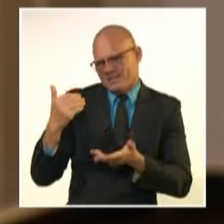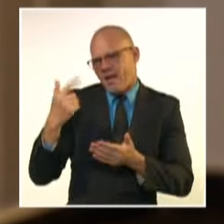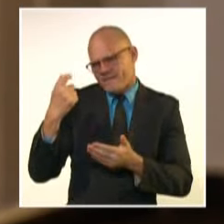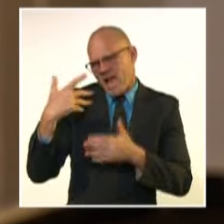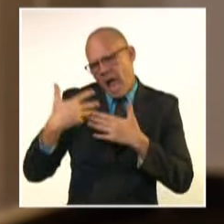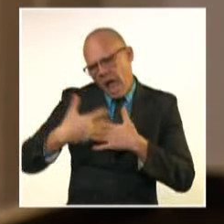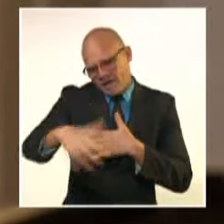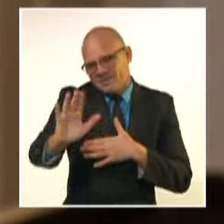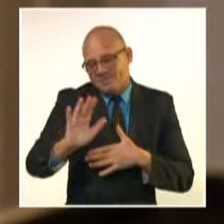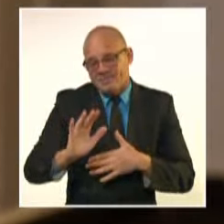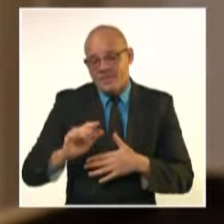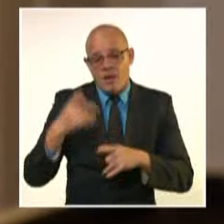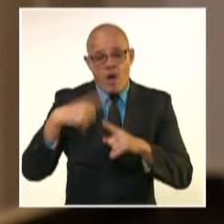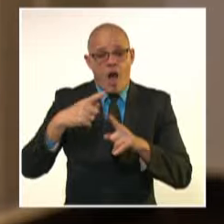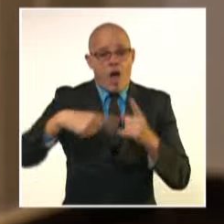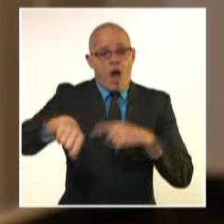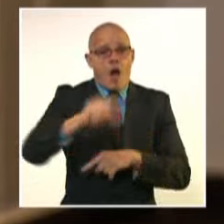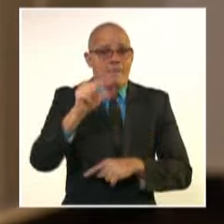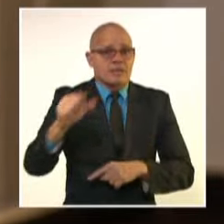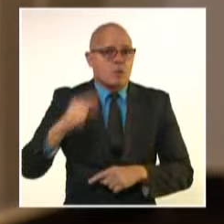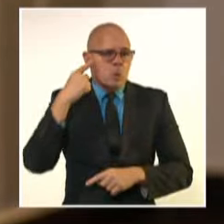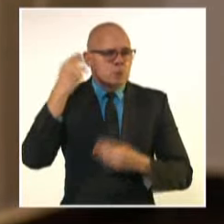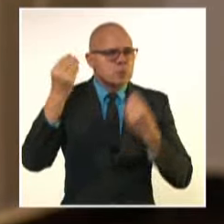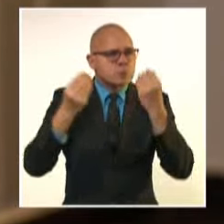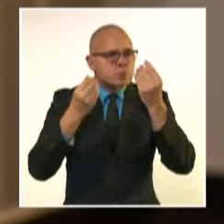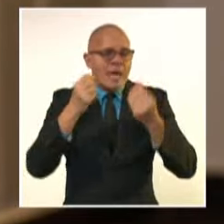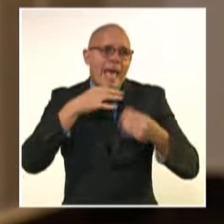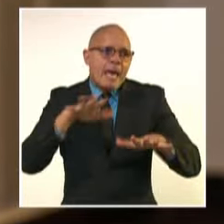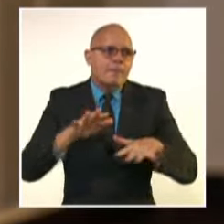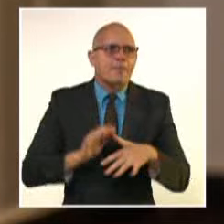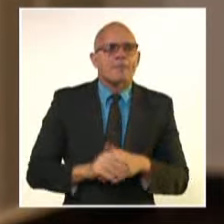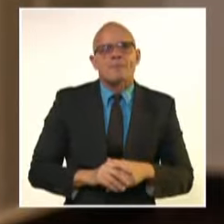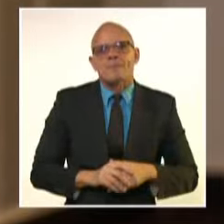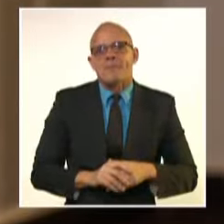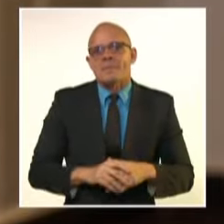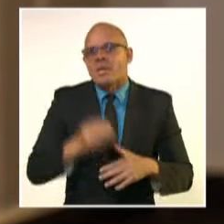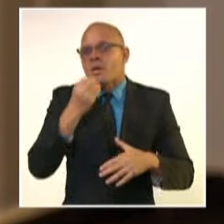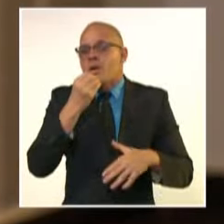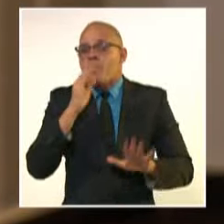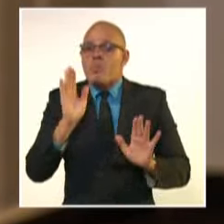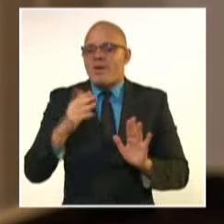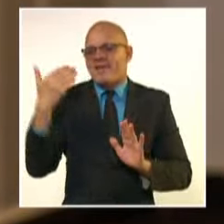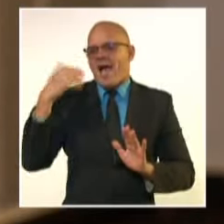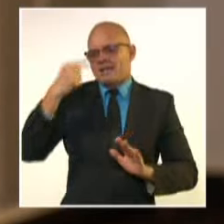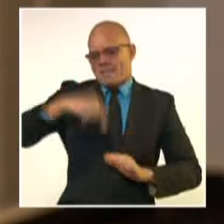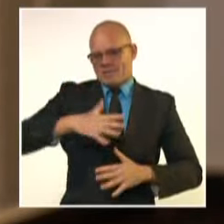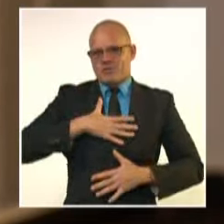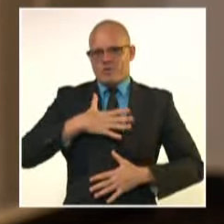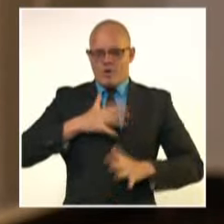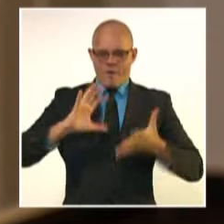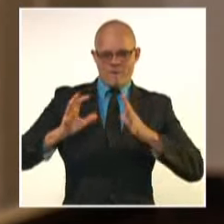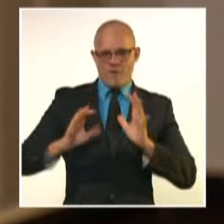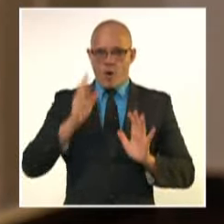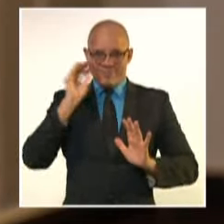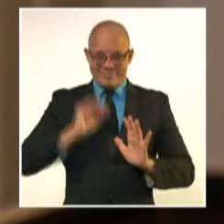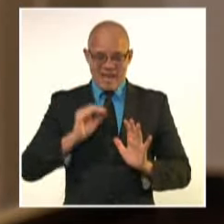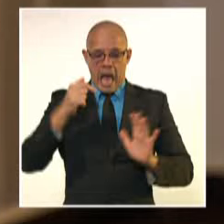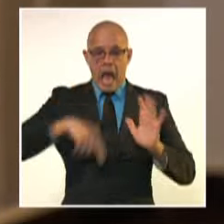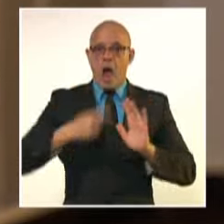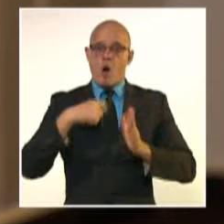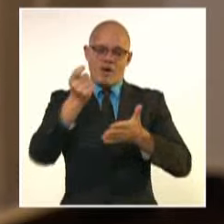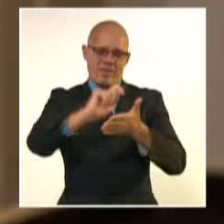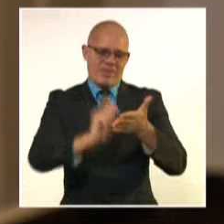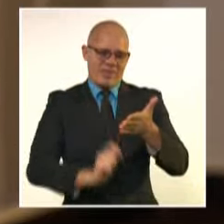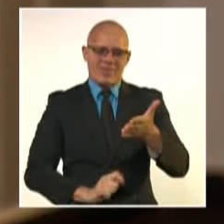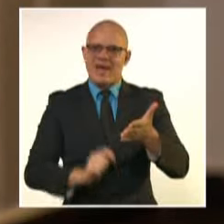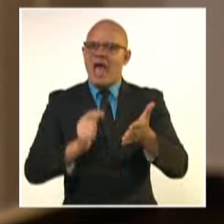IA motivan también una mirada crítica. Por ejemplo, la pérdida de un estilo propio cuando textos generados por esas herramientas se